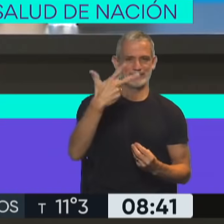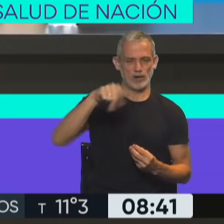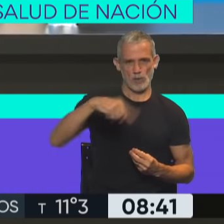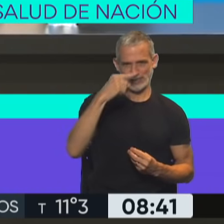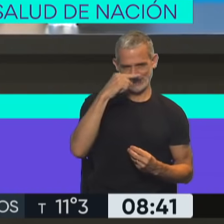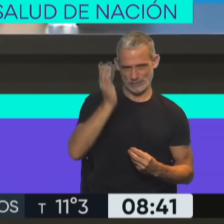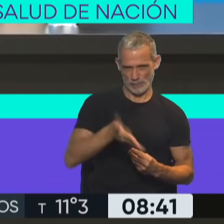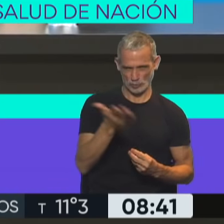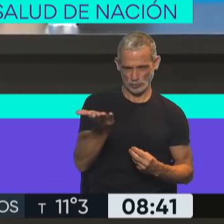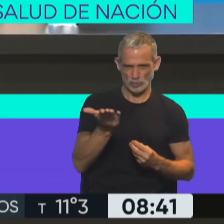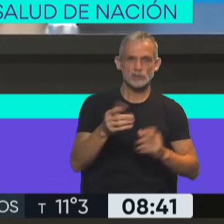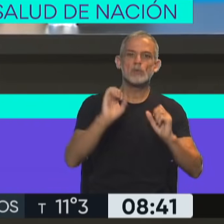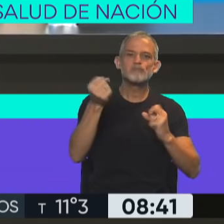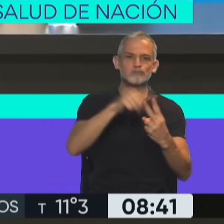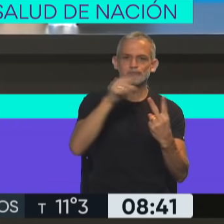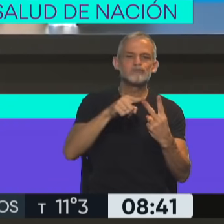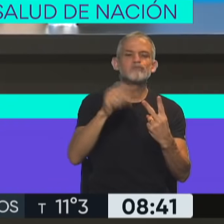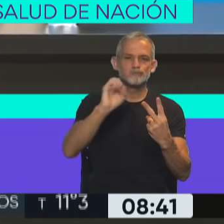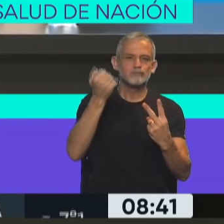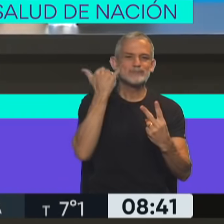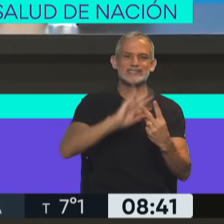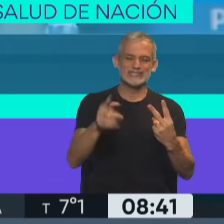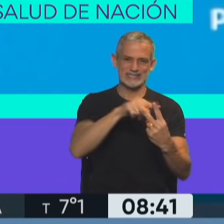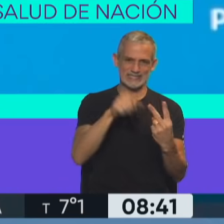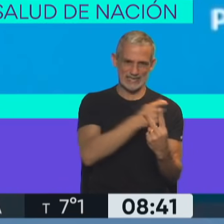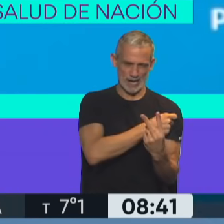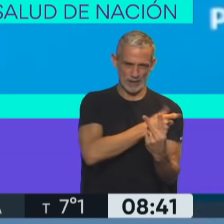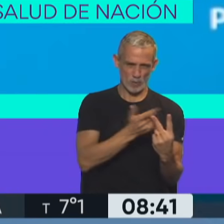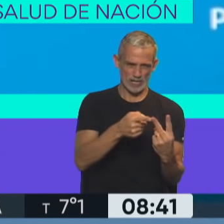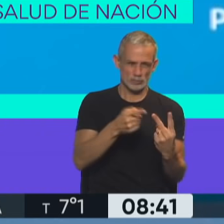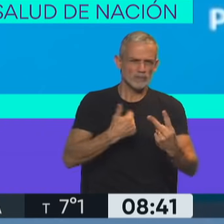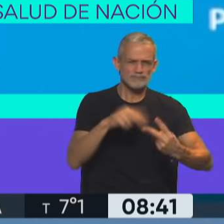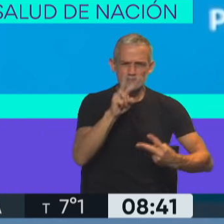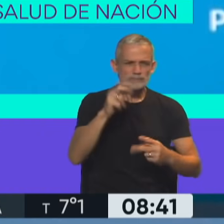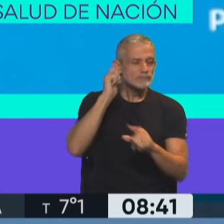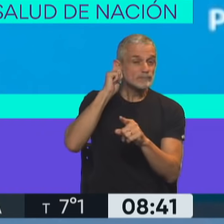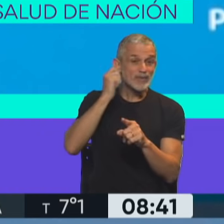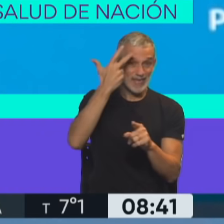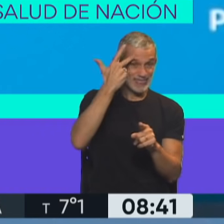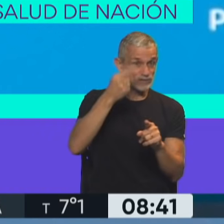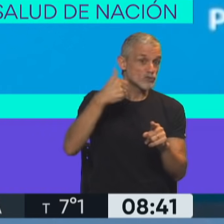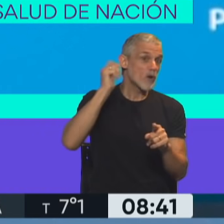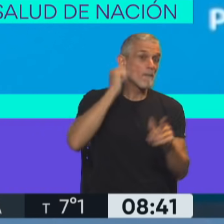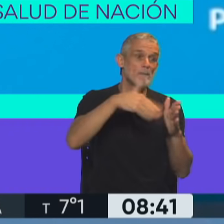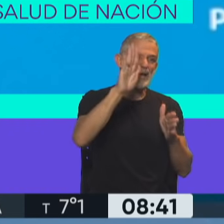43.7% de la población ha completado su esquema de vacunación. Cuando vemos los mayores de 18 años,